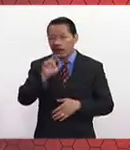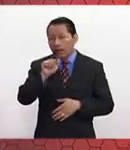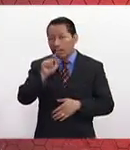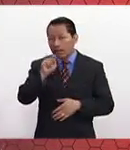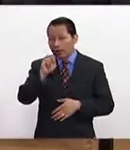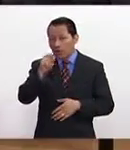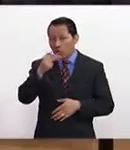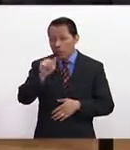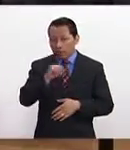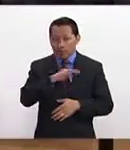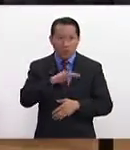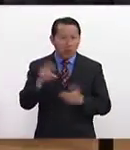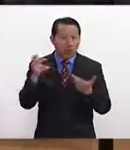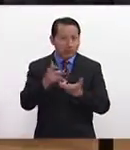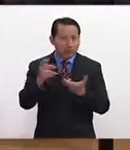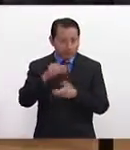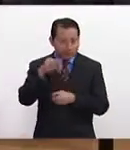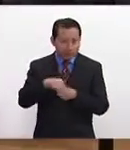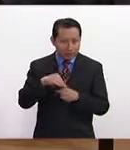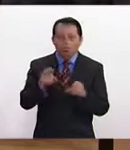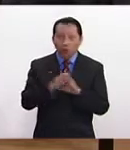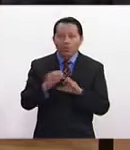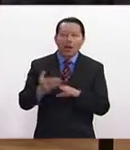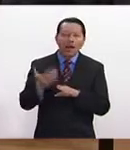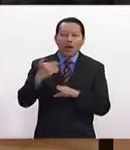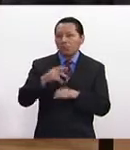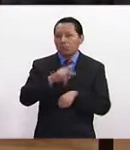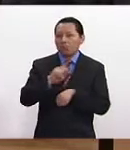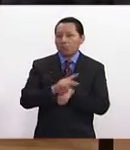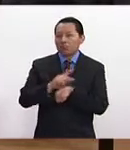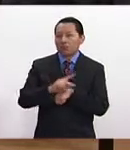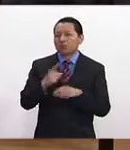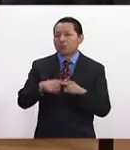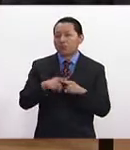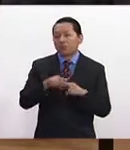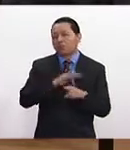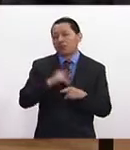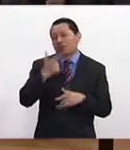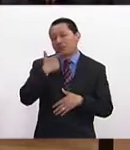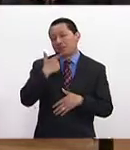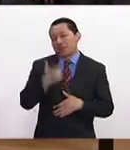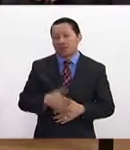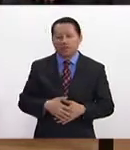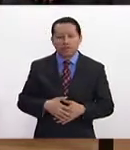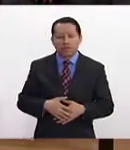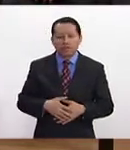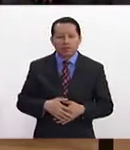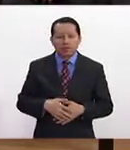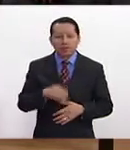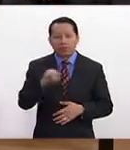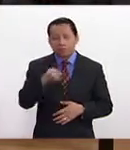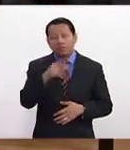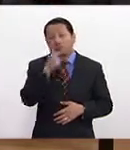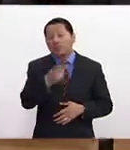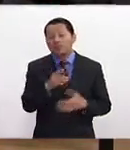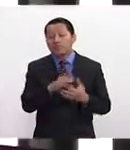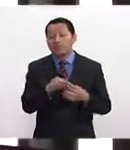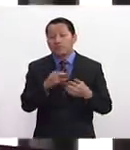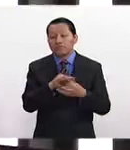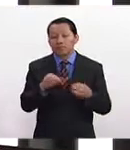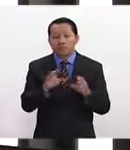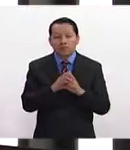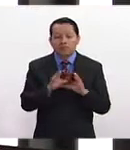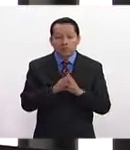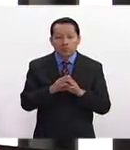Cataluña de hacer este referéndum, como lo hicieron ya otros países, principalmente en Gran Bretaña. Sí, pero hay que mencionar que, por ejemplo, en el